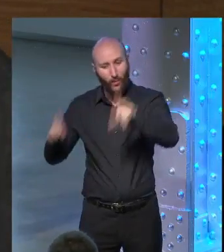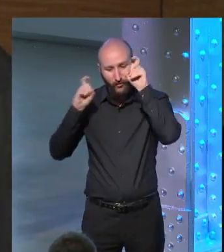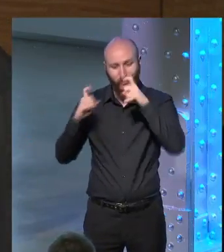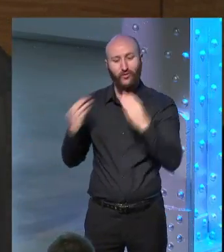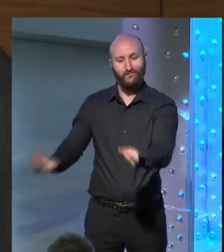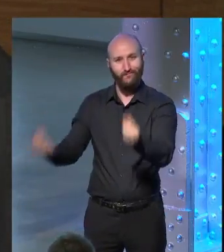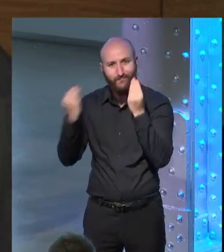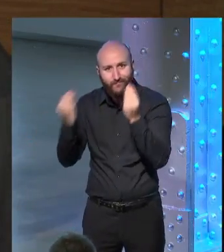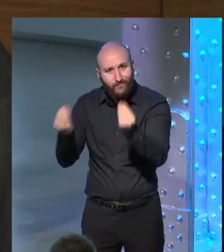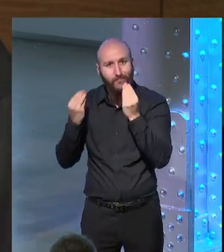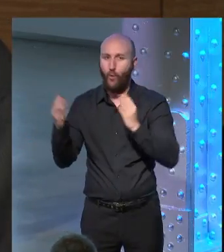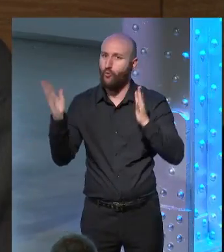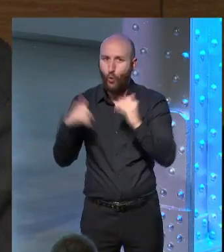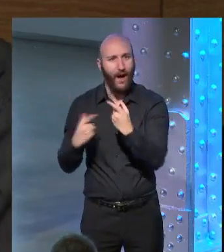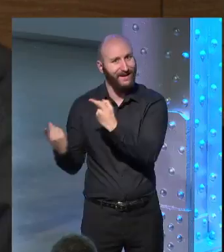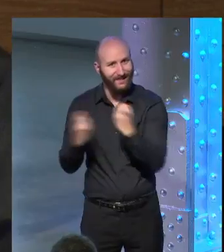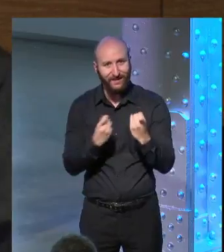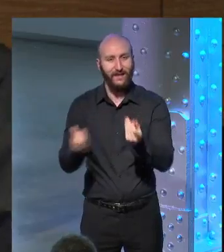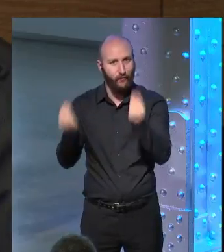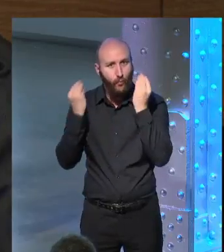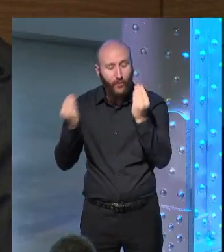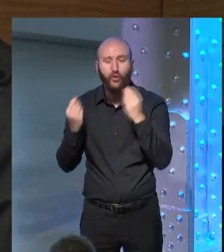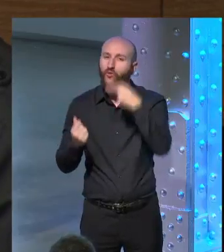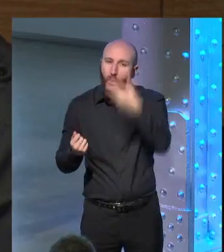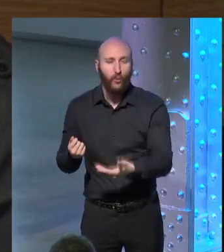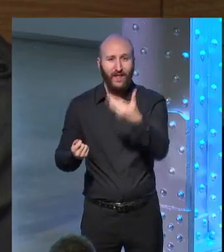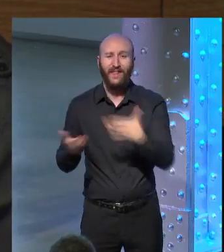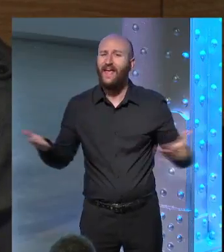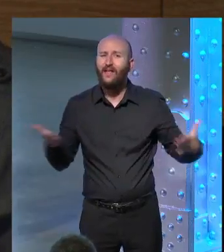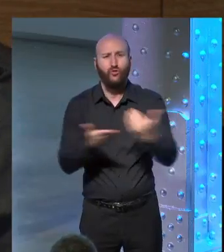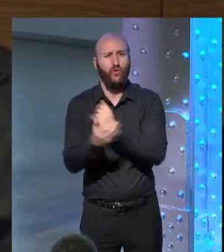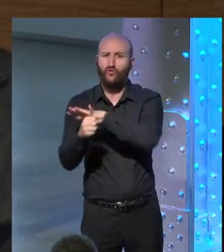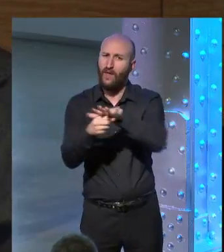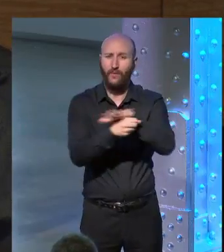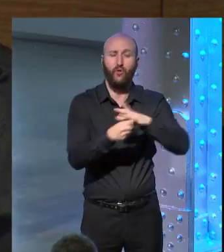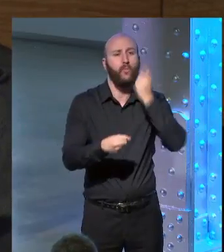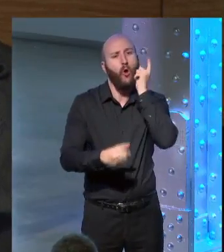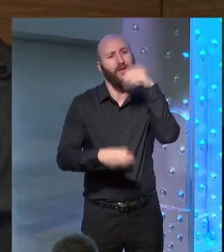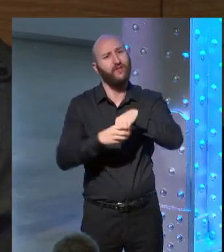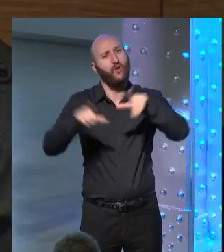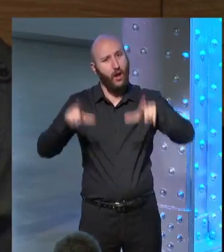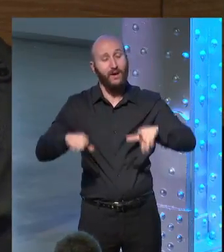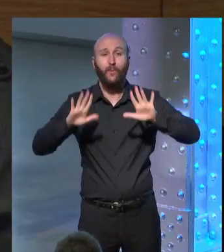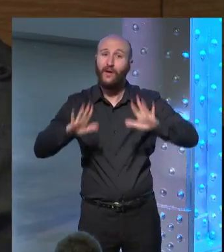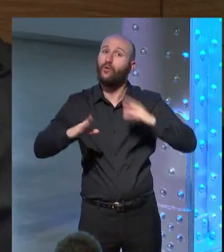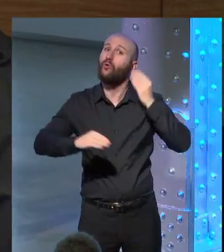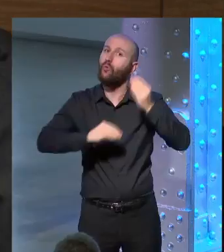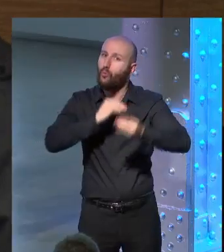formados y que necesitan formación. Es fundamental y es transversal. El móvil tiene que estar en el aula con un